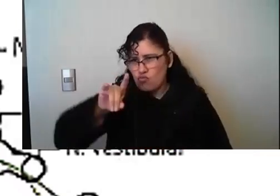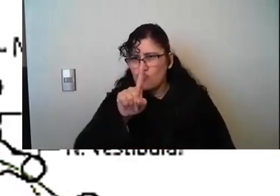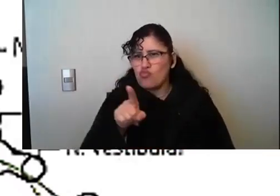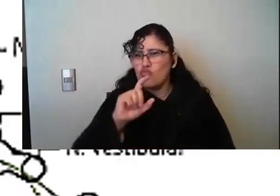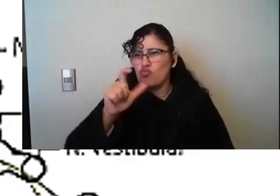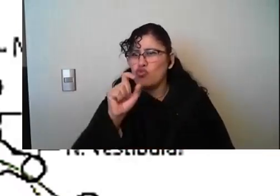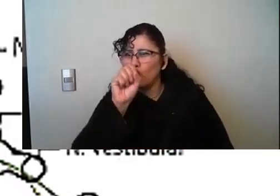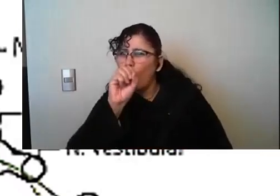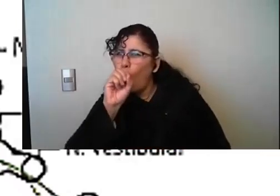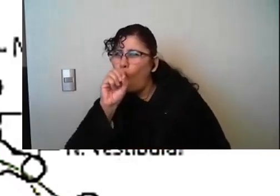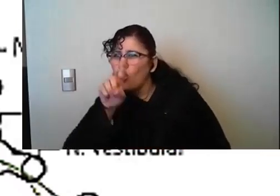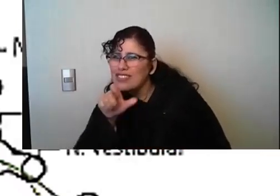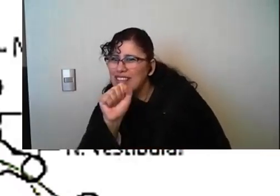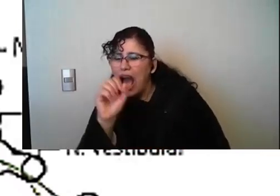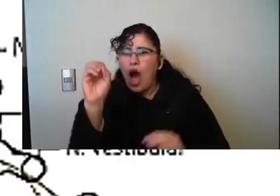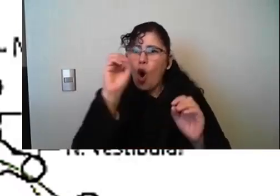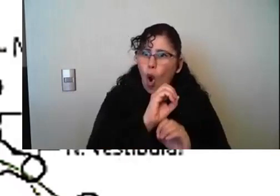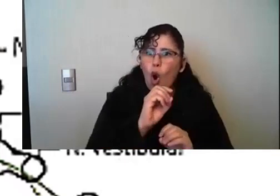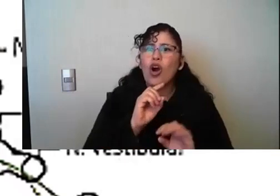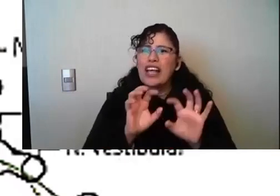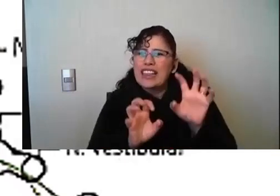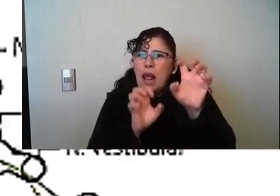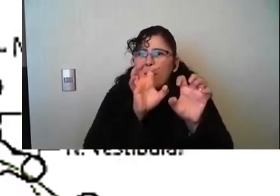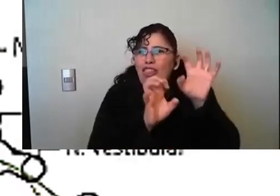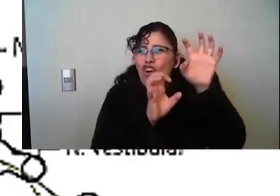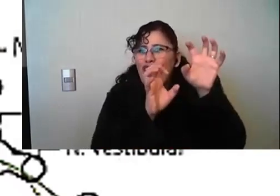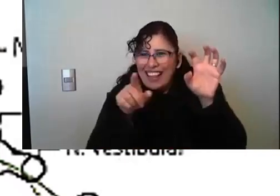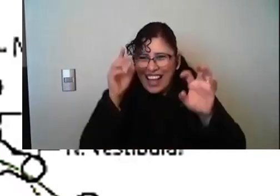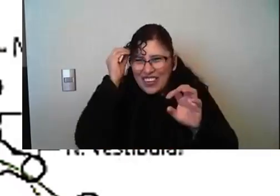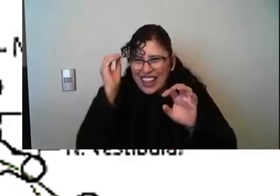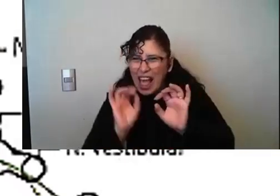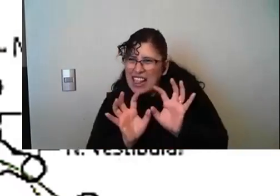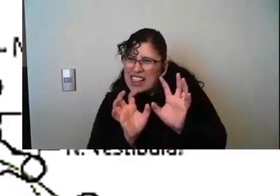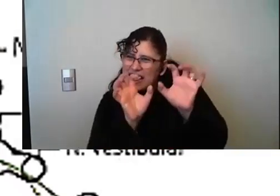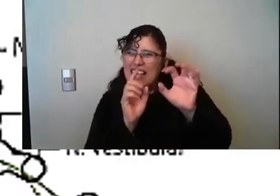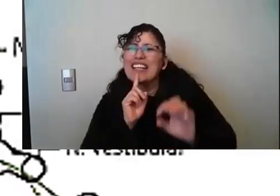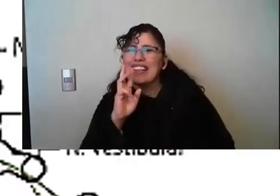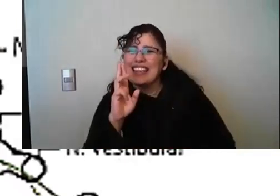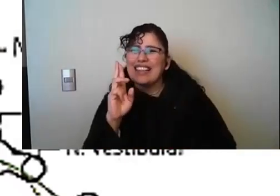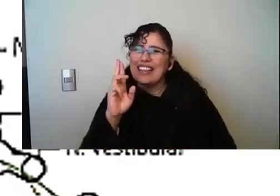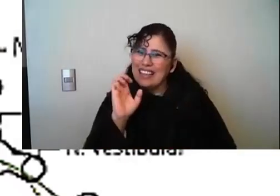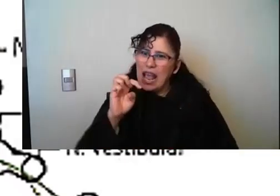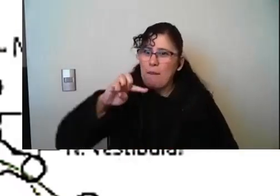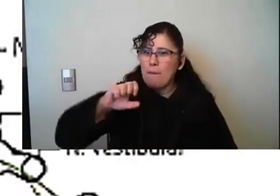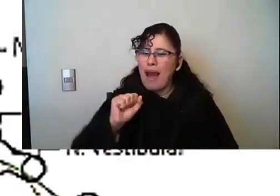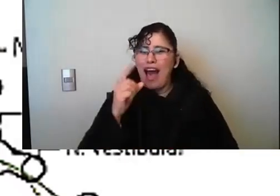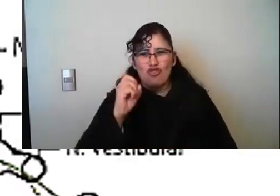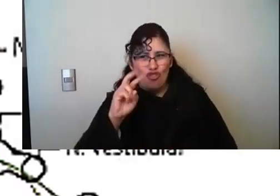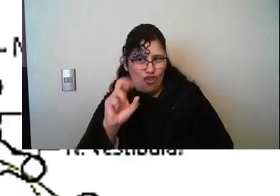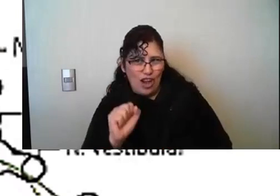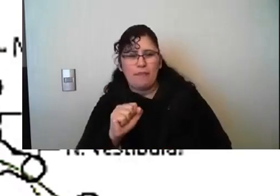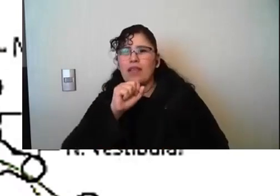¿Cierto? Averiguar por qué pedúnculo entra y si las fibras se comportan como musgosas o trepadoras. ¿Y cuál era la